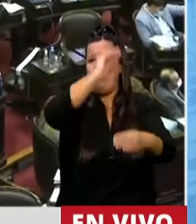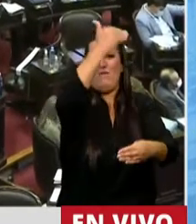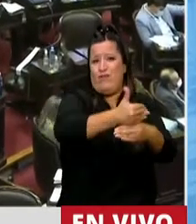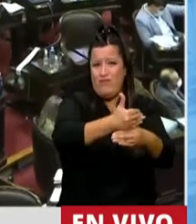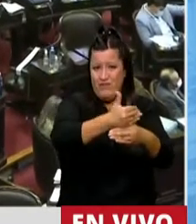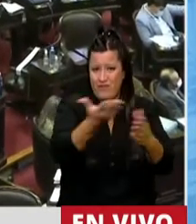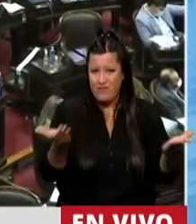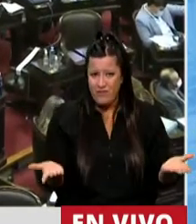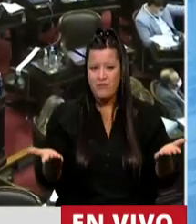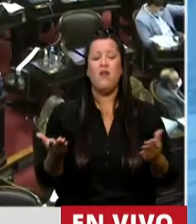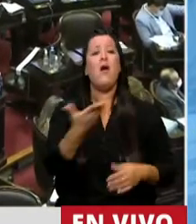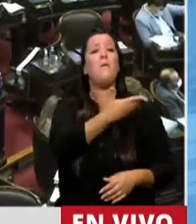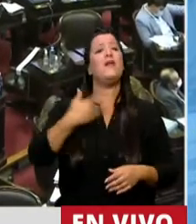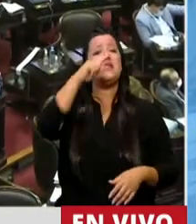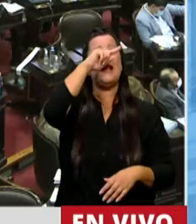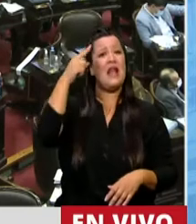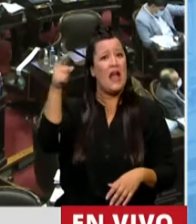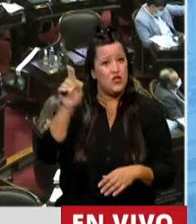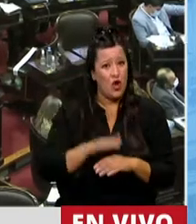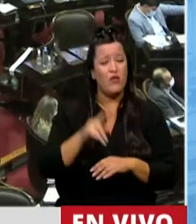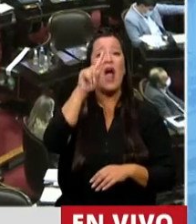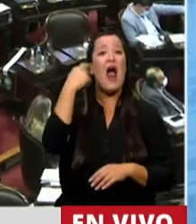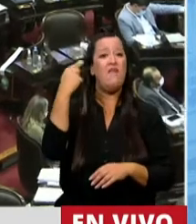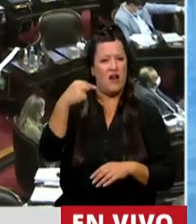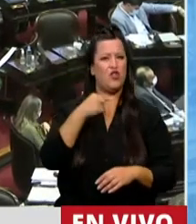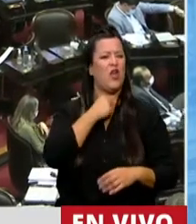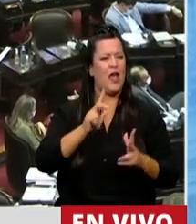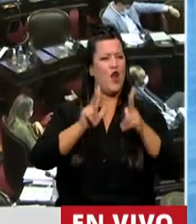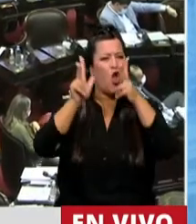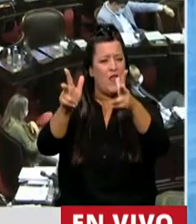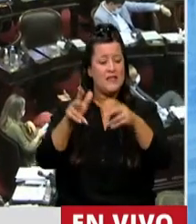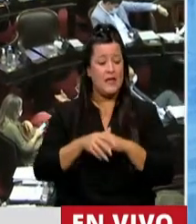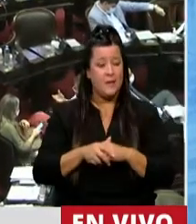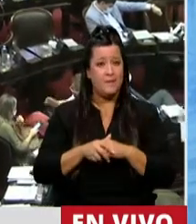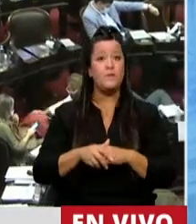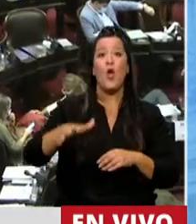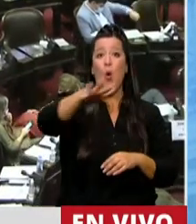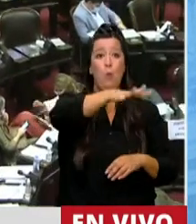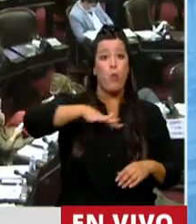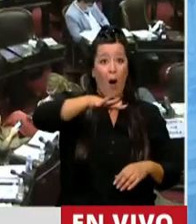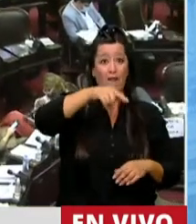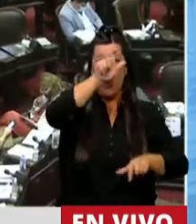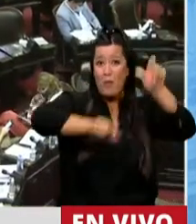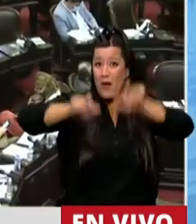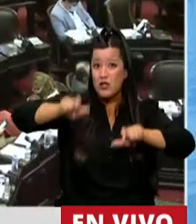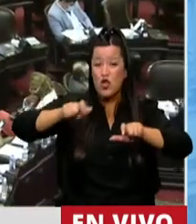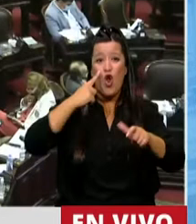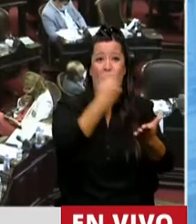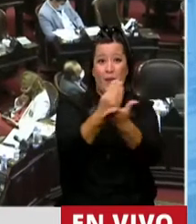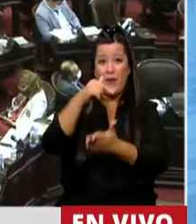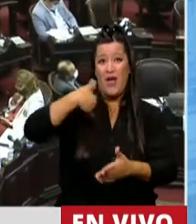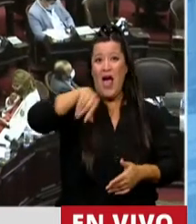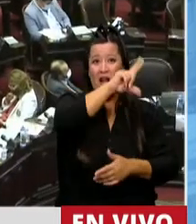señor presidente de la Nación, don Alberto Fernández, su pueblo es el que le pide que no